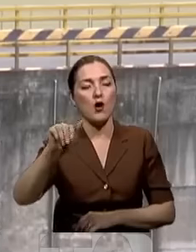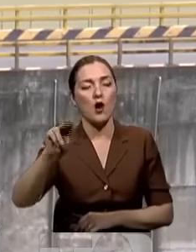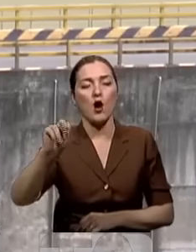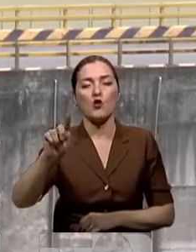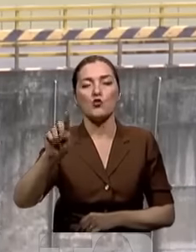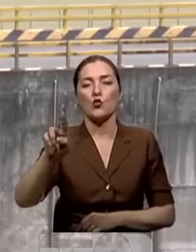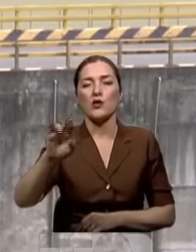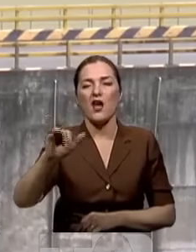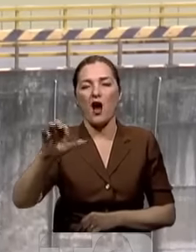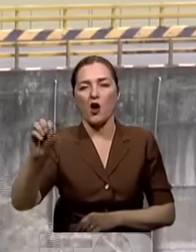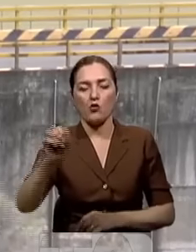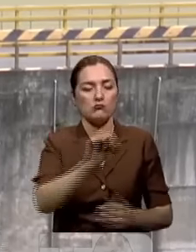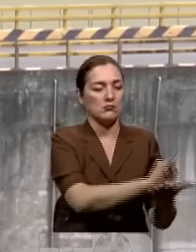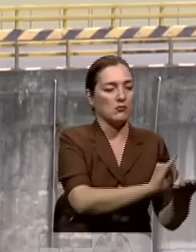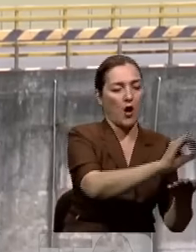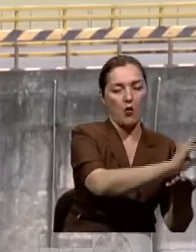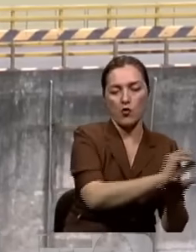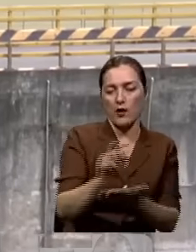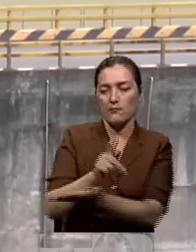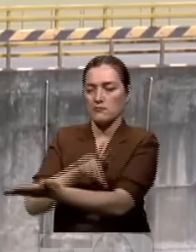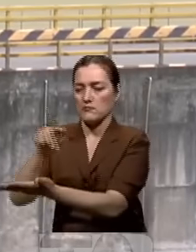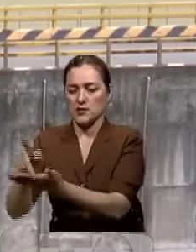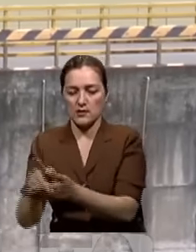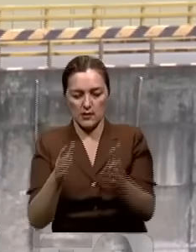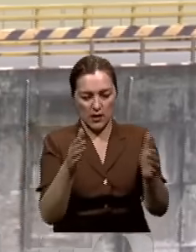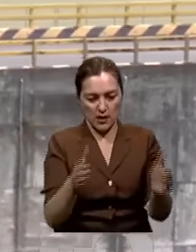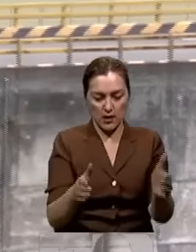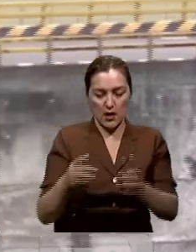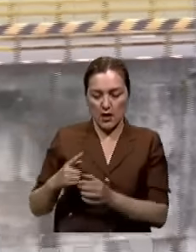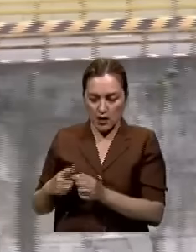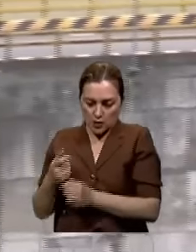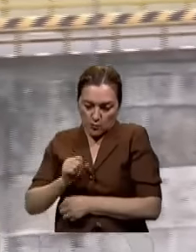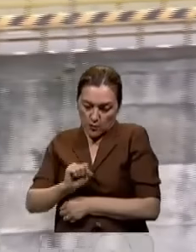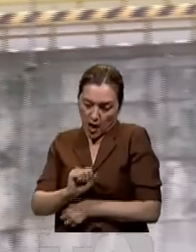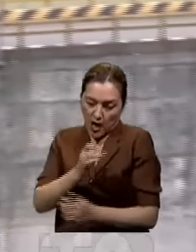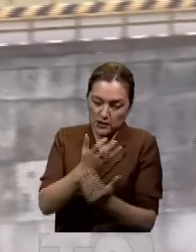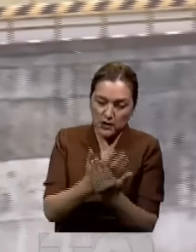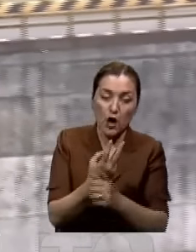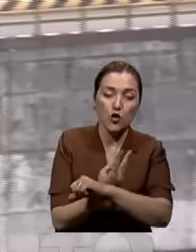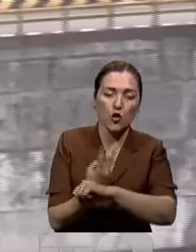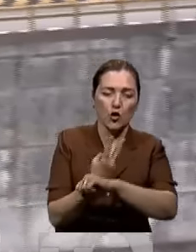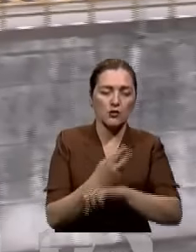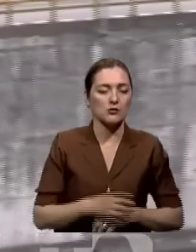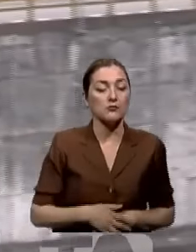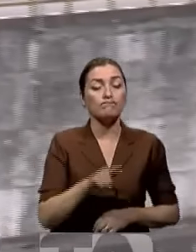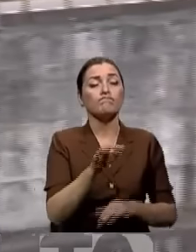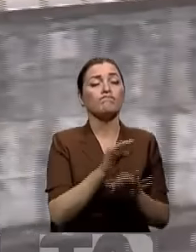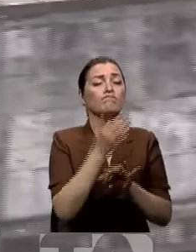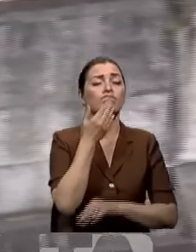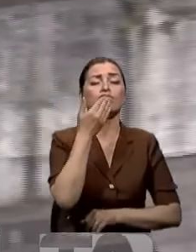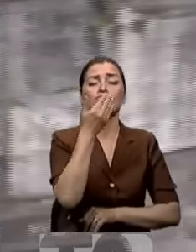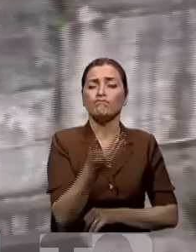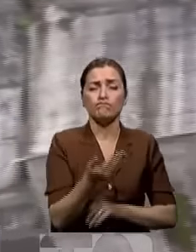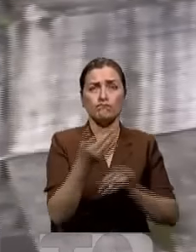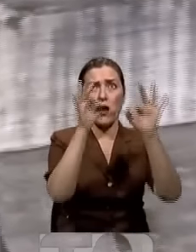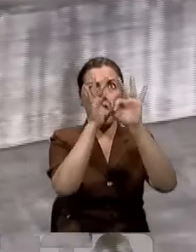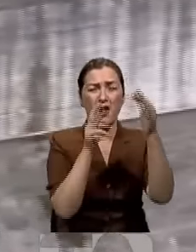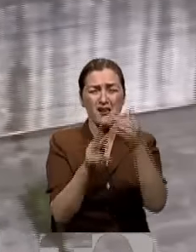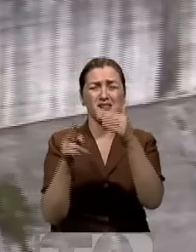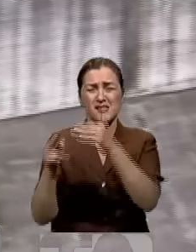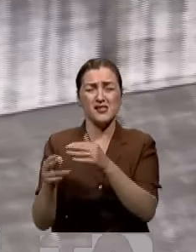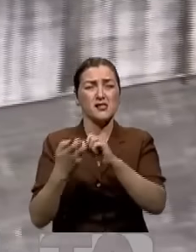e Imbabura, a unas 2 horas y media aproximadamente de la capital, para verificar precisamente cuál es su funcionamiento en medio de esta crisis energética,